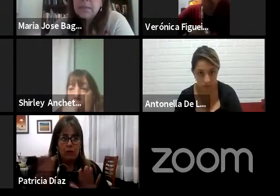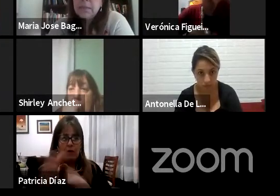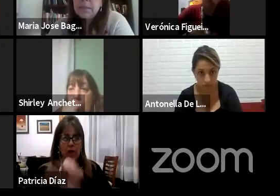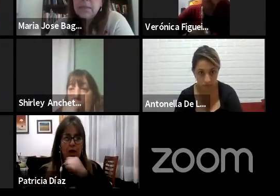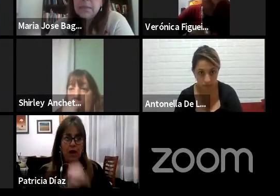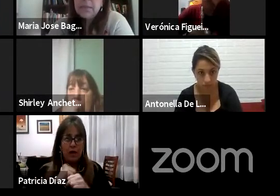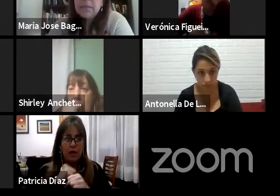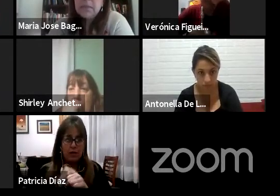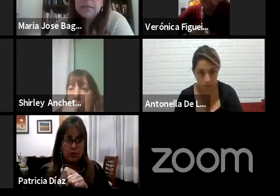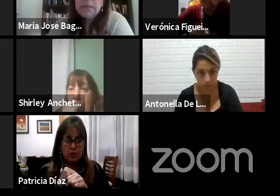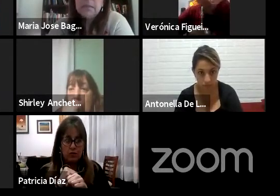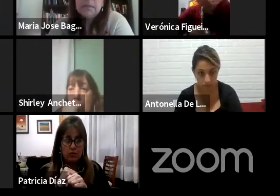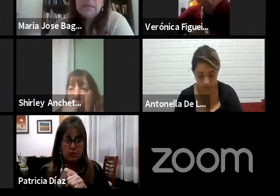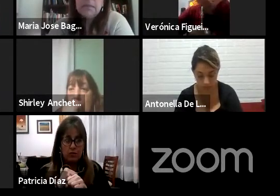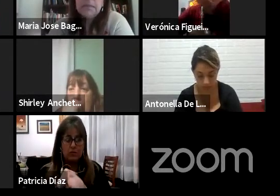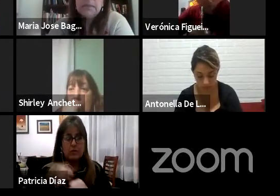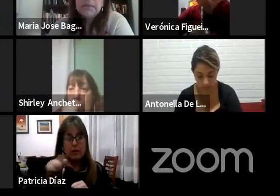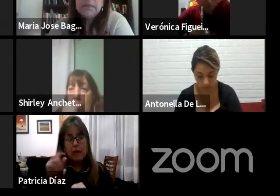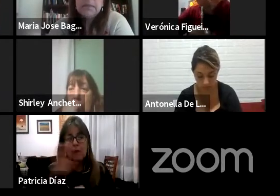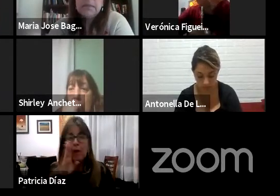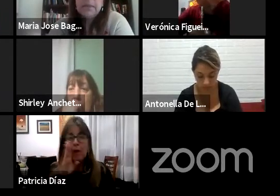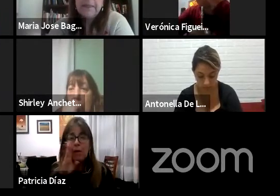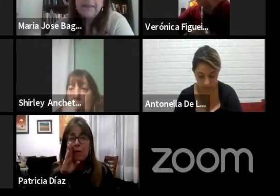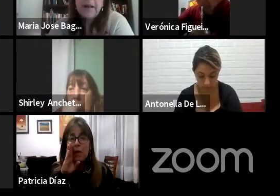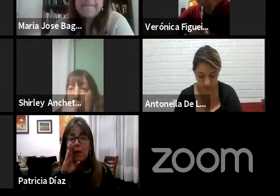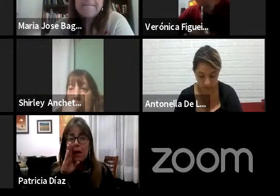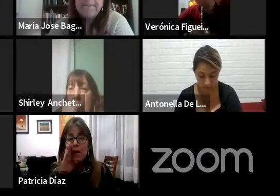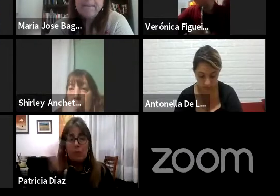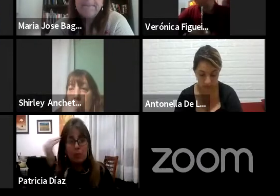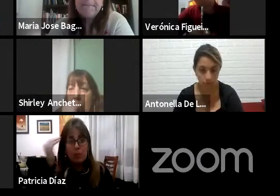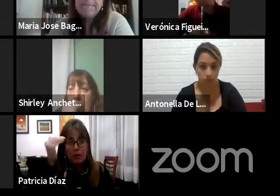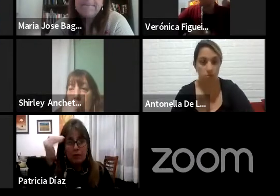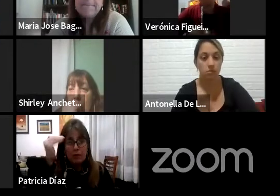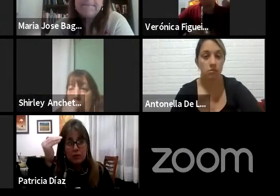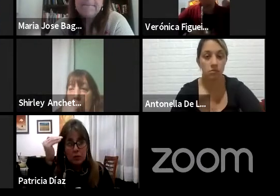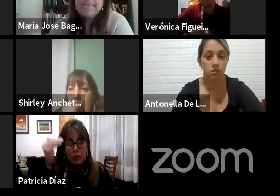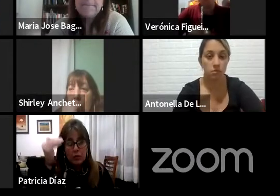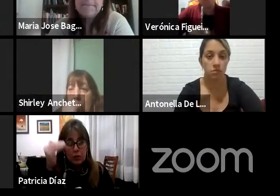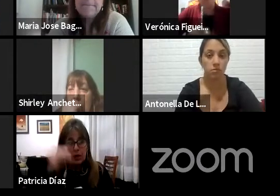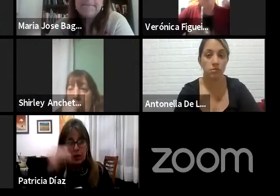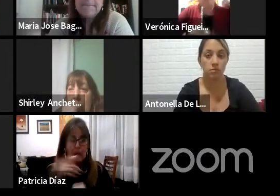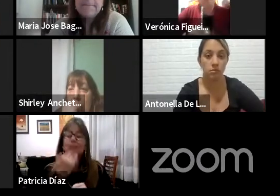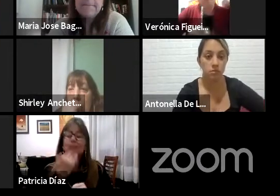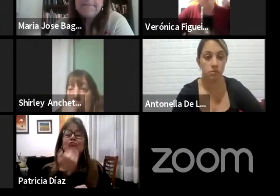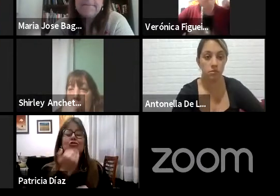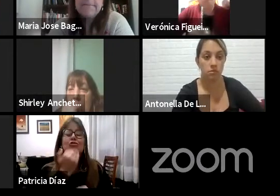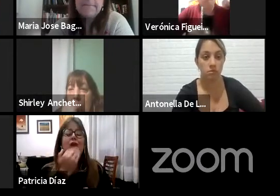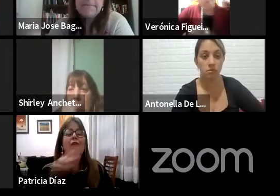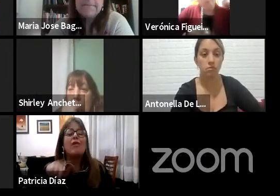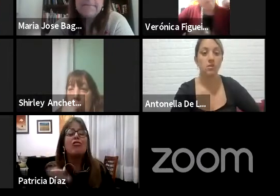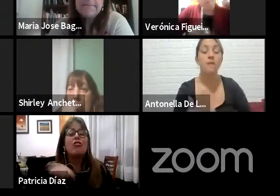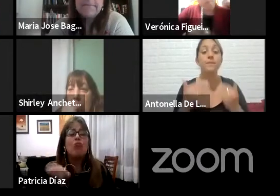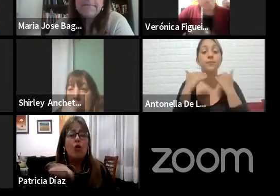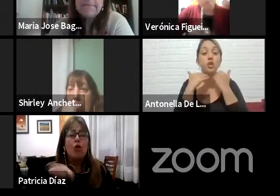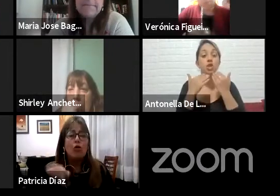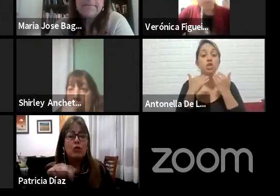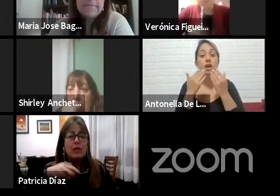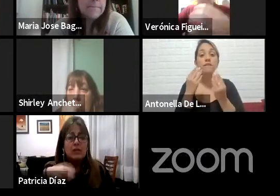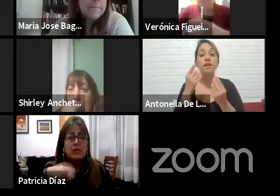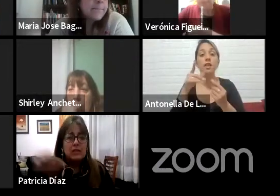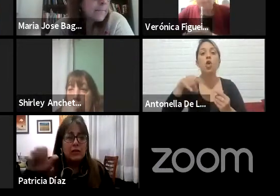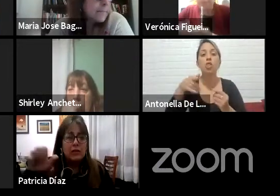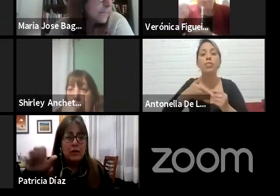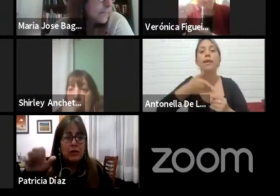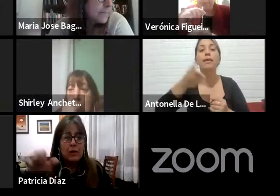no tienen, veo que no saben a dónde recurrir para mandarlo a alguna escuela o algo así, y el